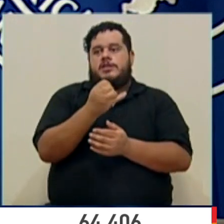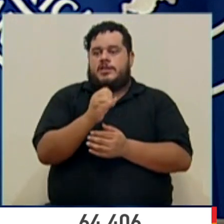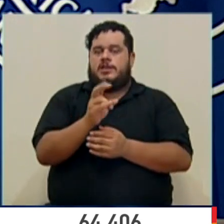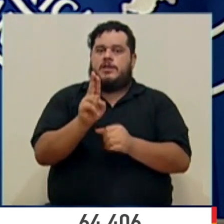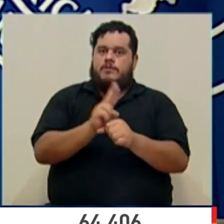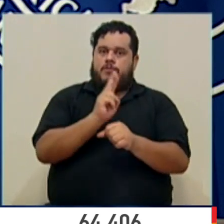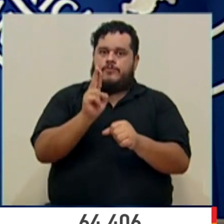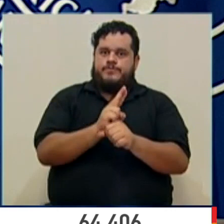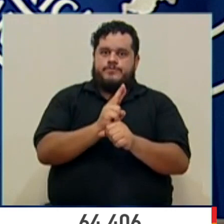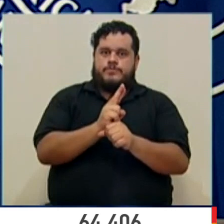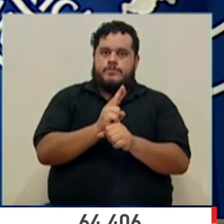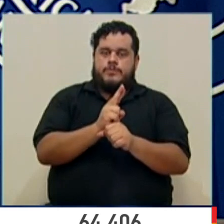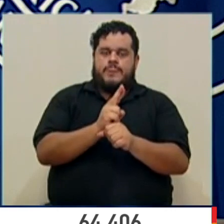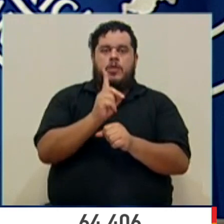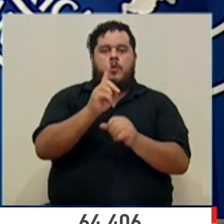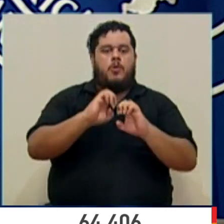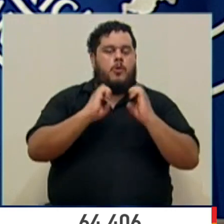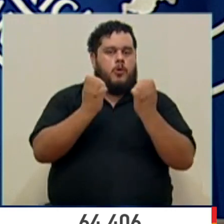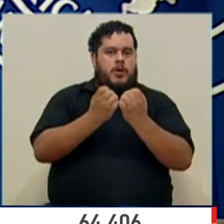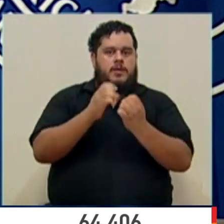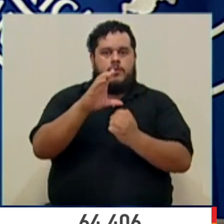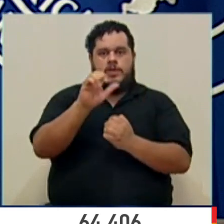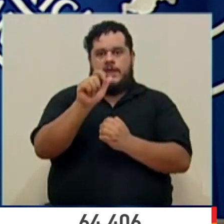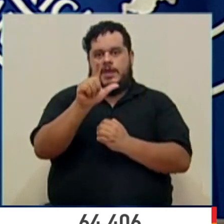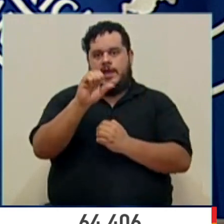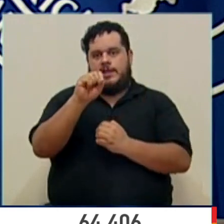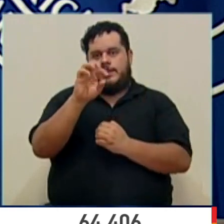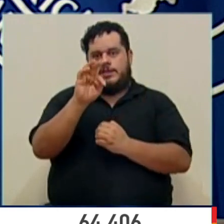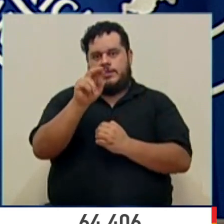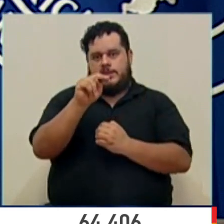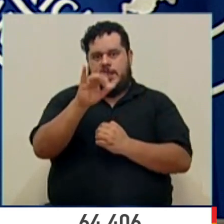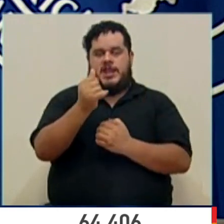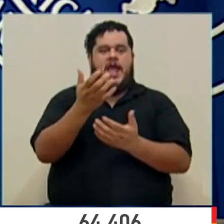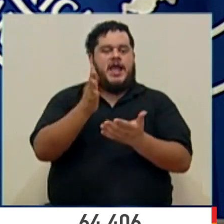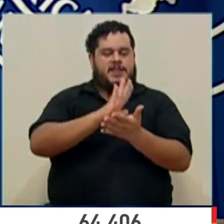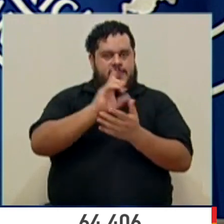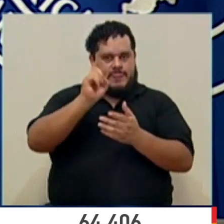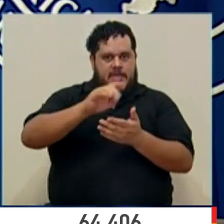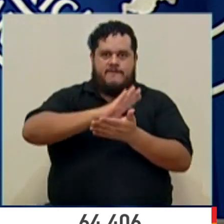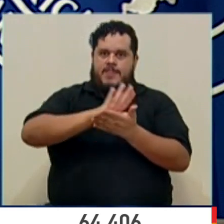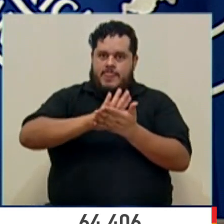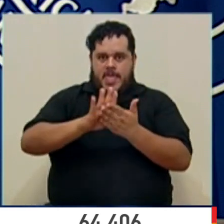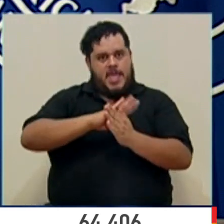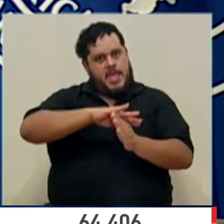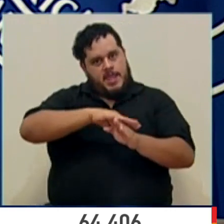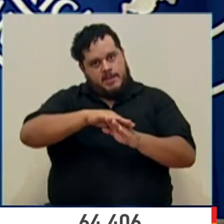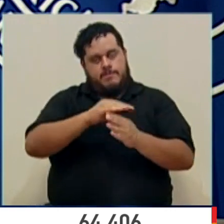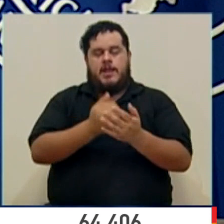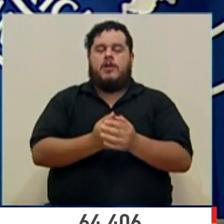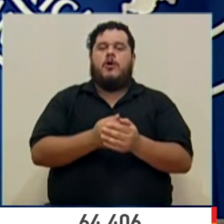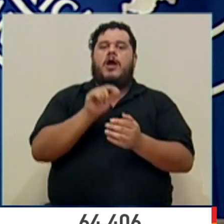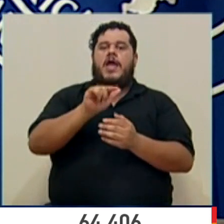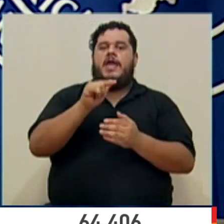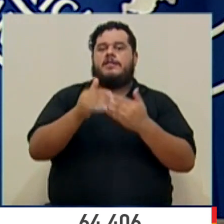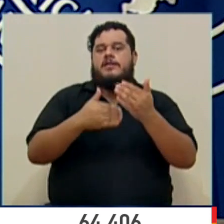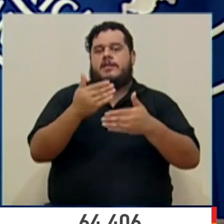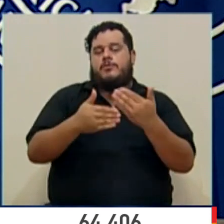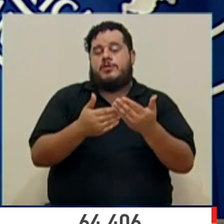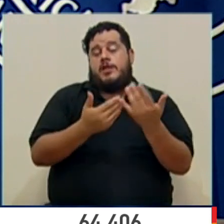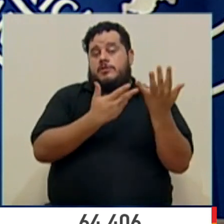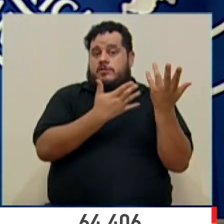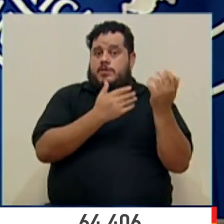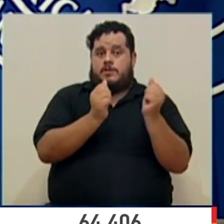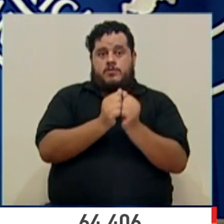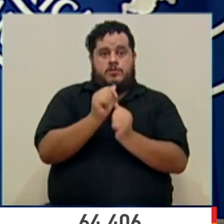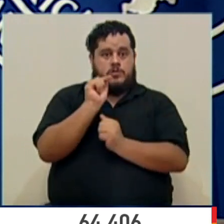ejemplo, un equipo de calistenia que lo puedan limpiar. Entonces, ese es el proceso y esperamos entonces